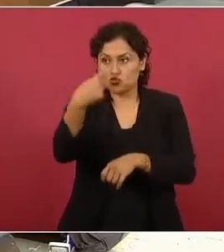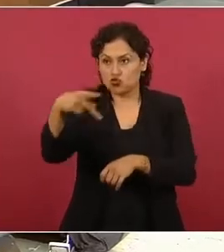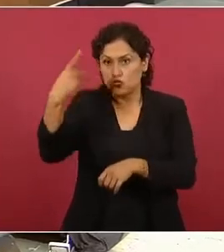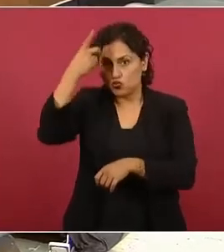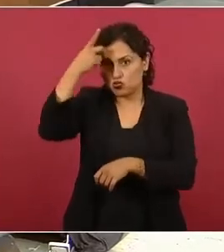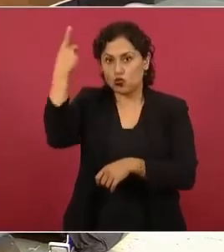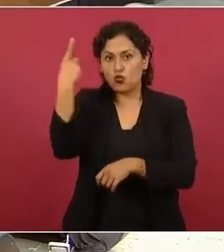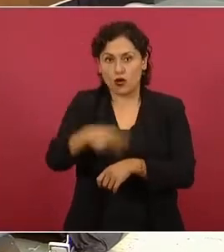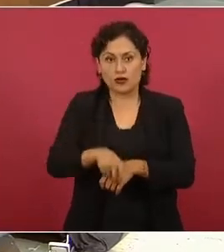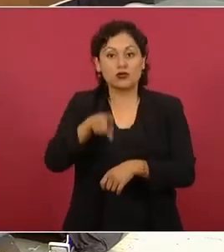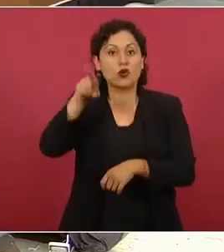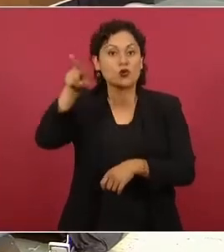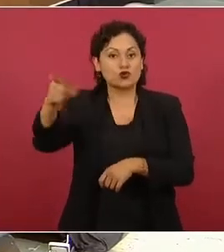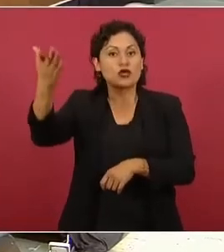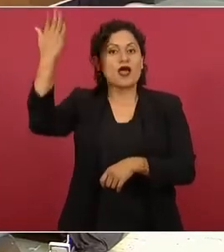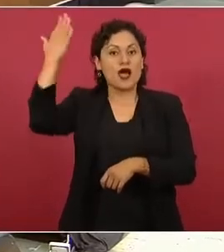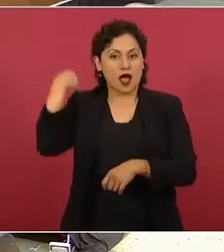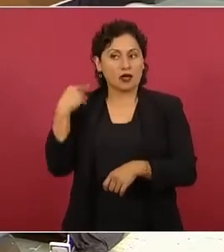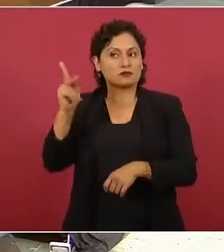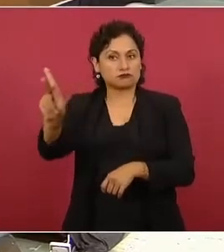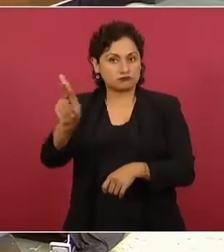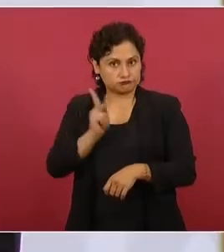expresamente que también coincidía con nosotros.